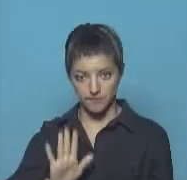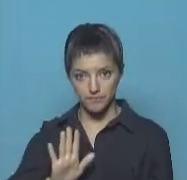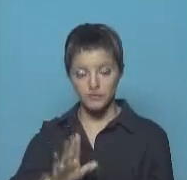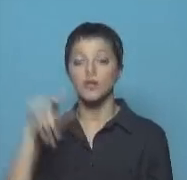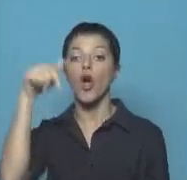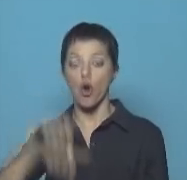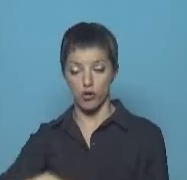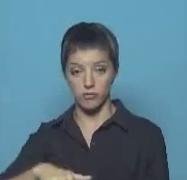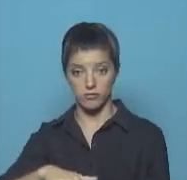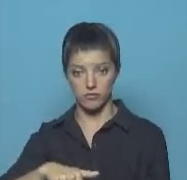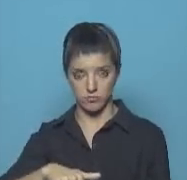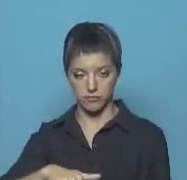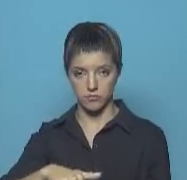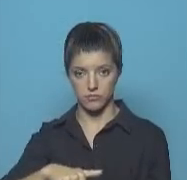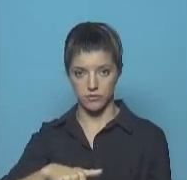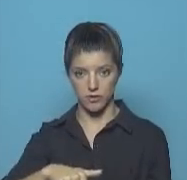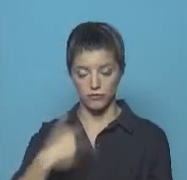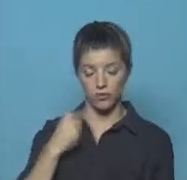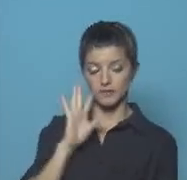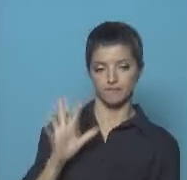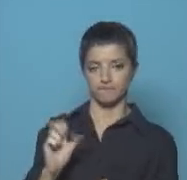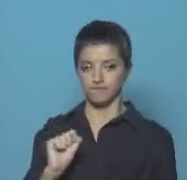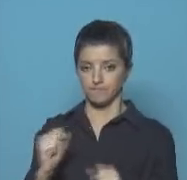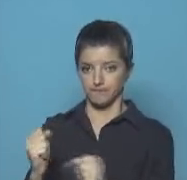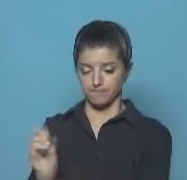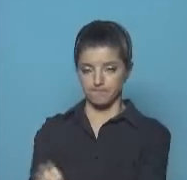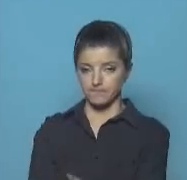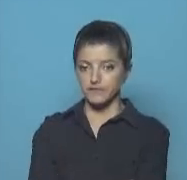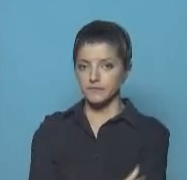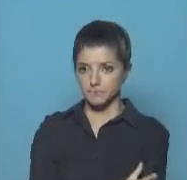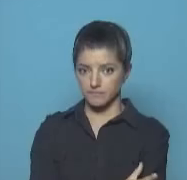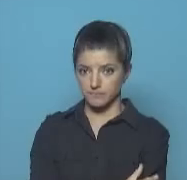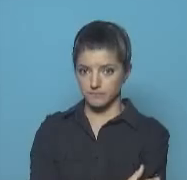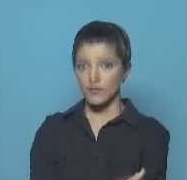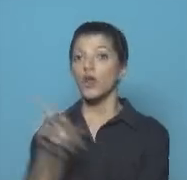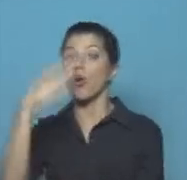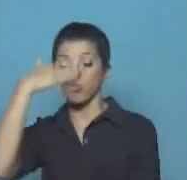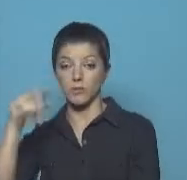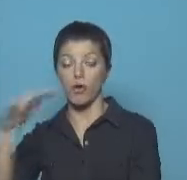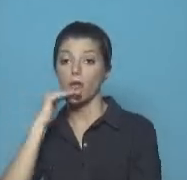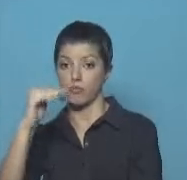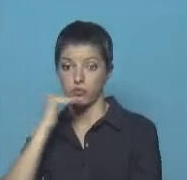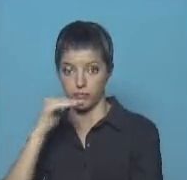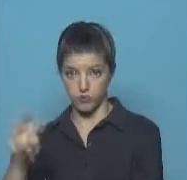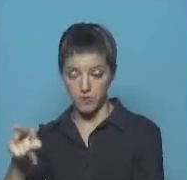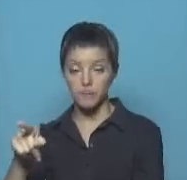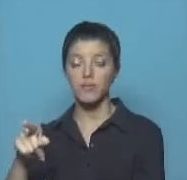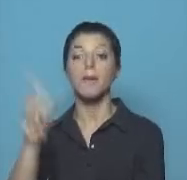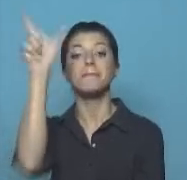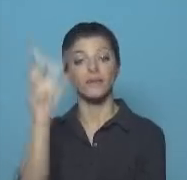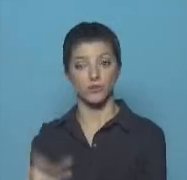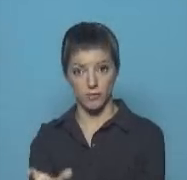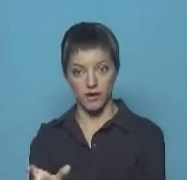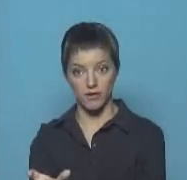de hoy me ha conmovido e impactado, fueron sus últimas palabras, donde el señor Mangieri,